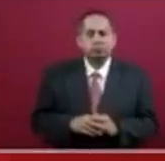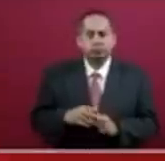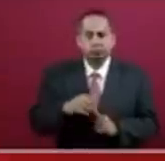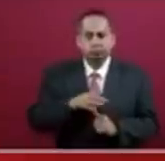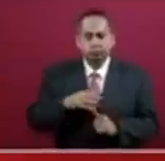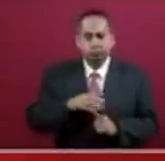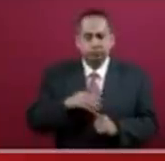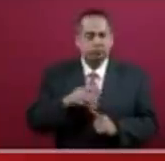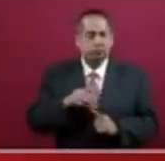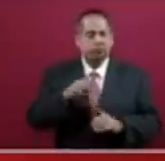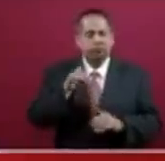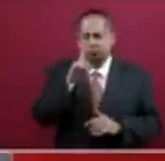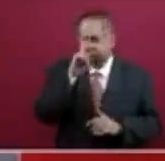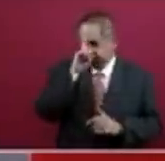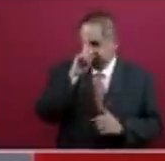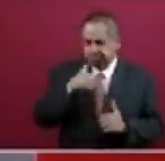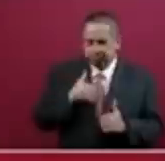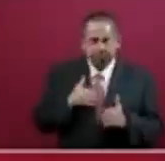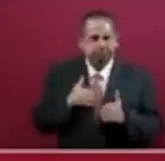mayor sensatez